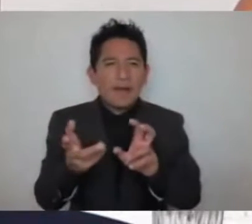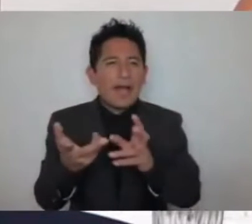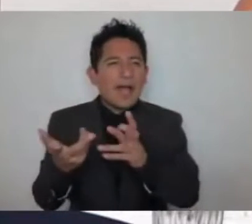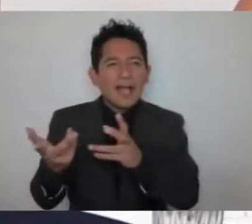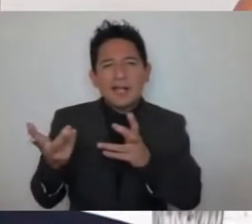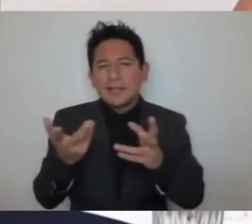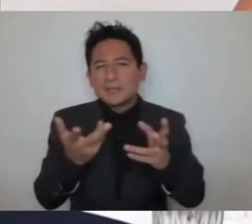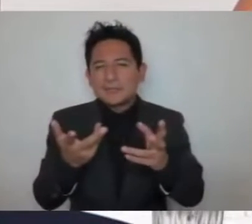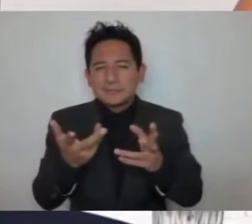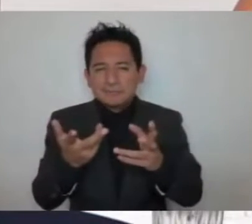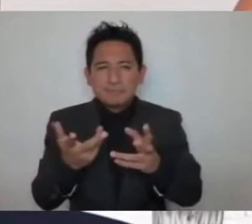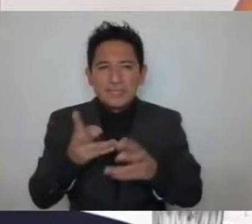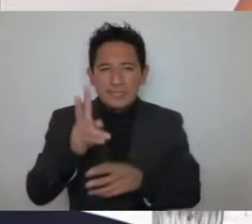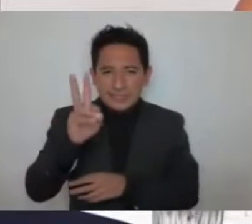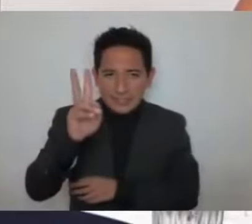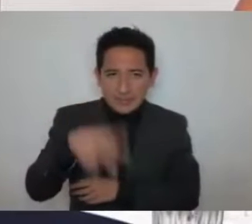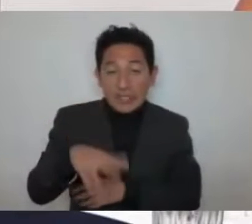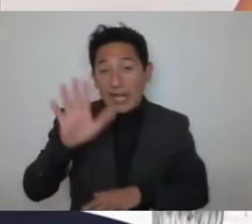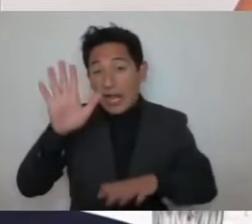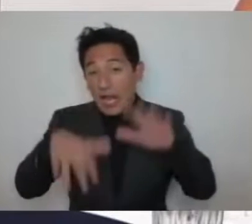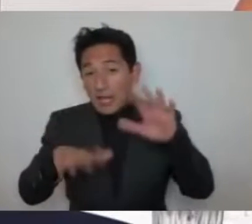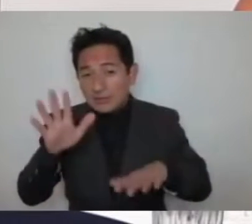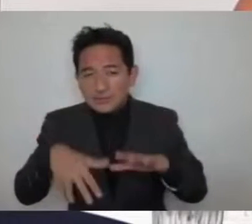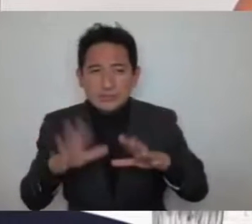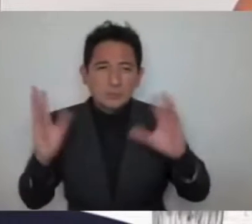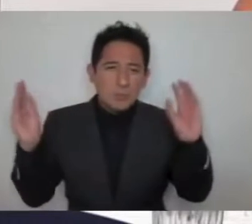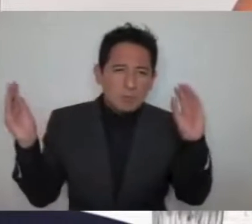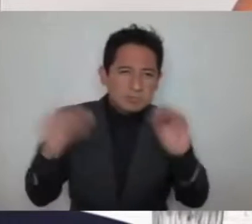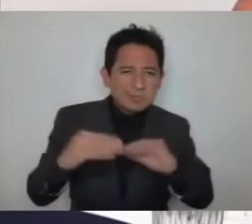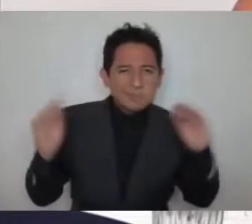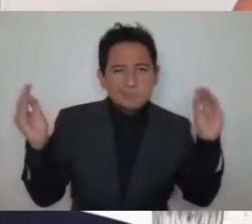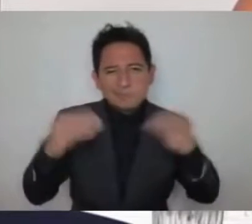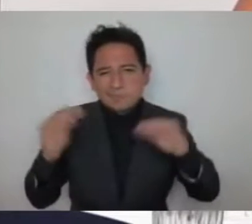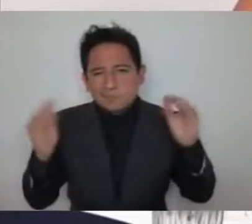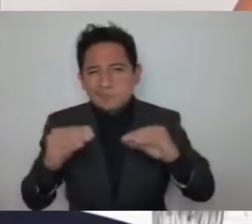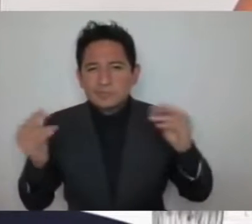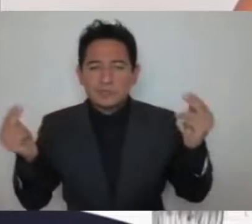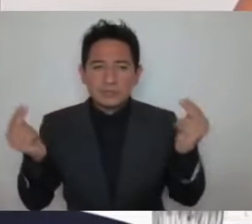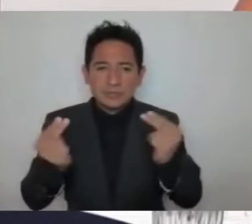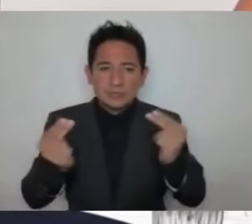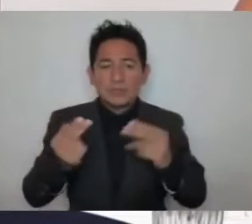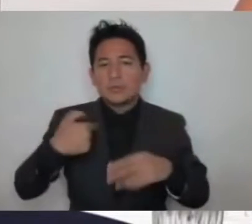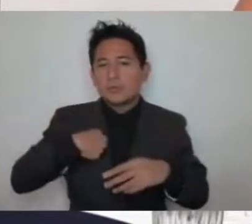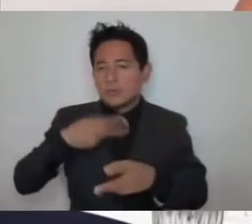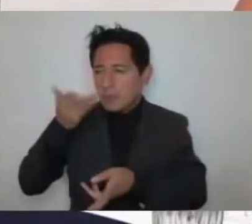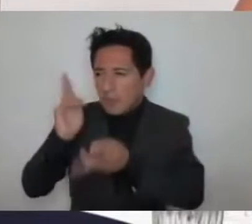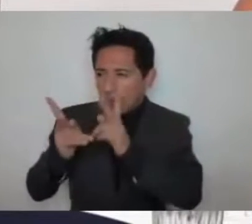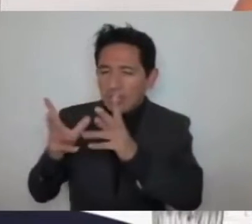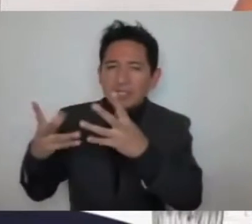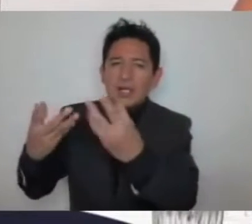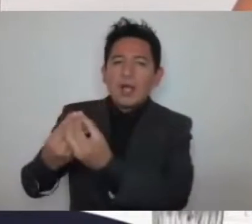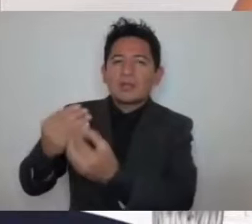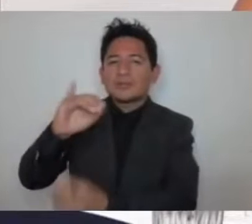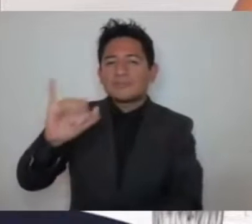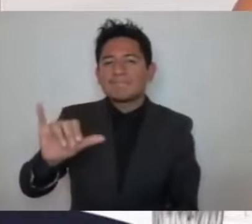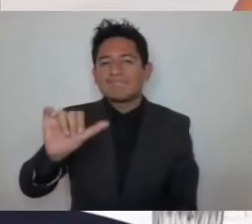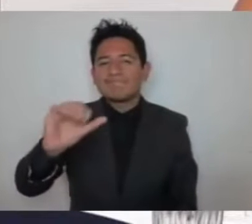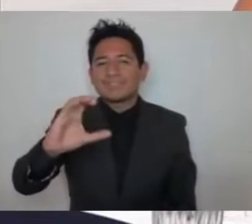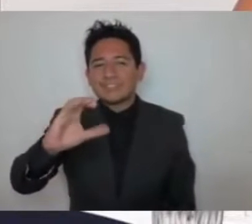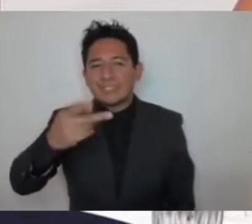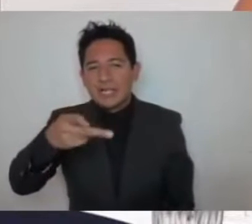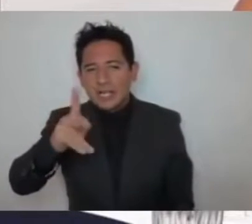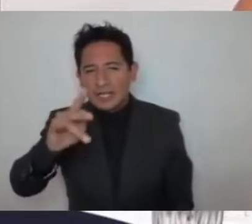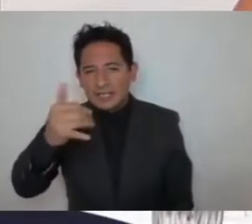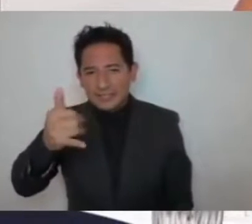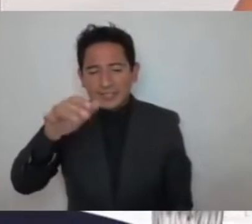yo de hecho platiqué con Jacki Jackie Science para pedirle su opinión porque fueron asuntos discutidos en sala